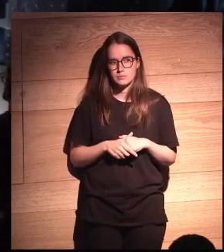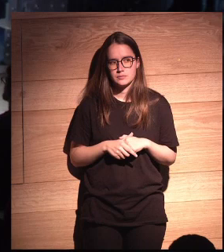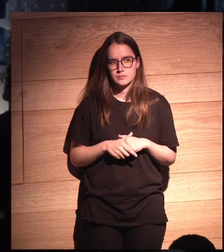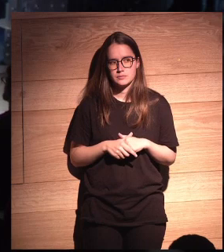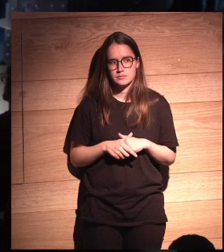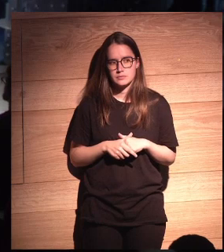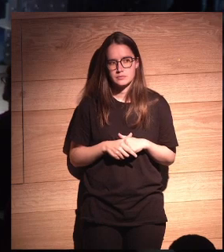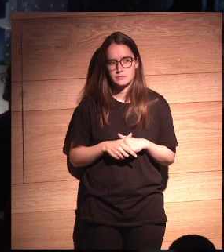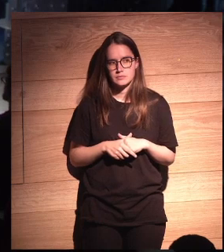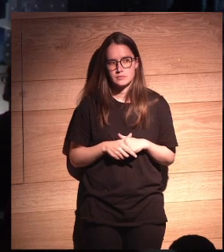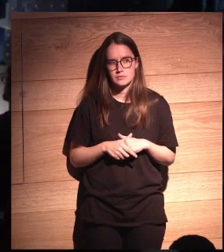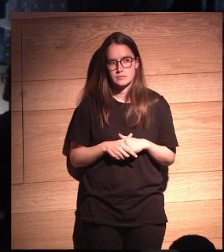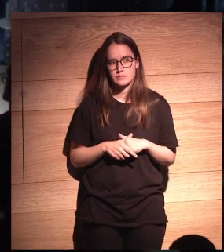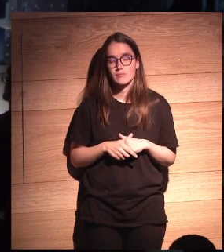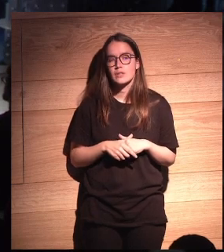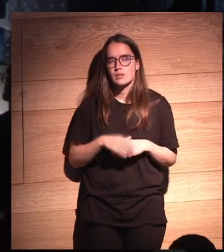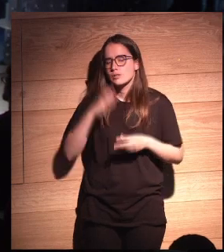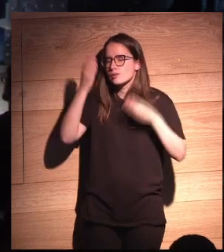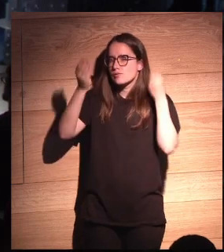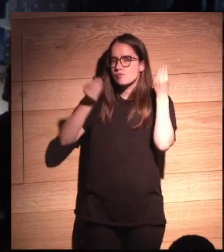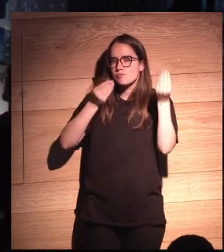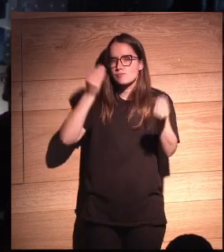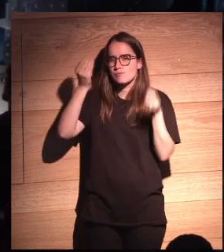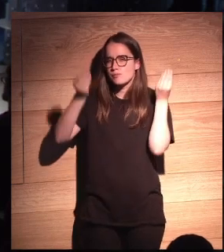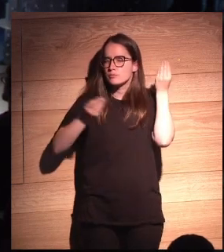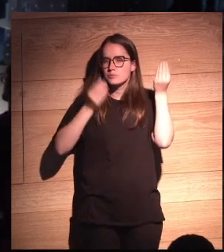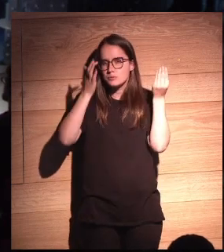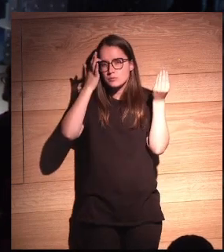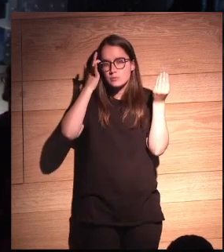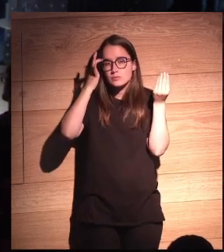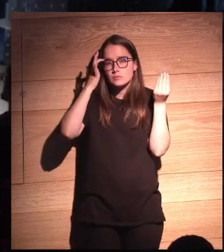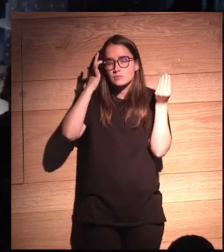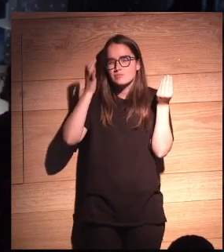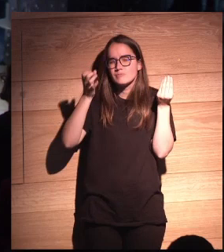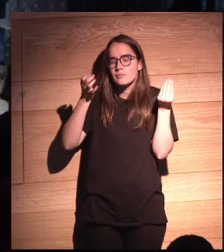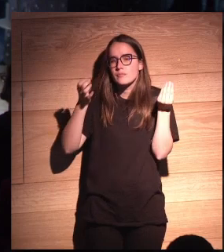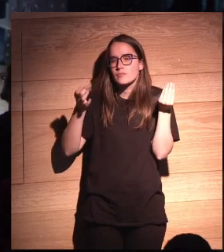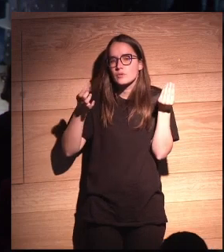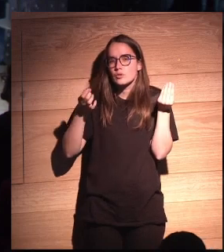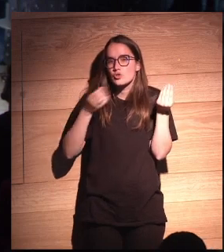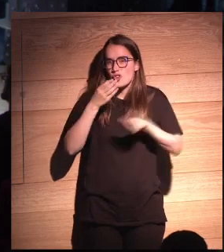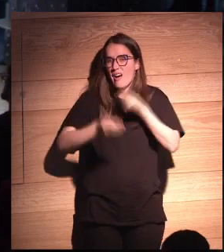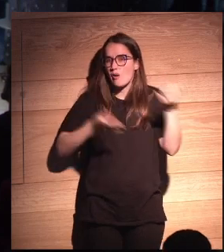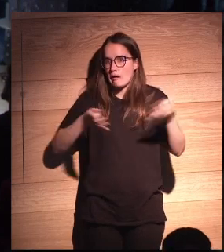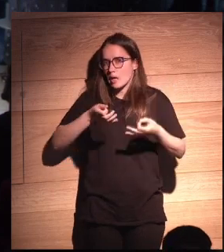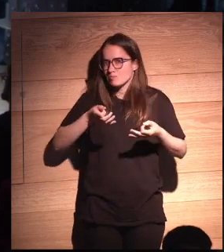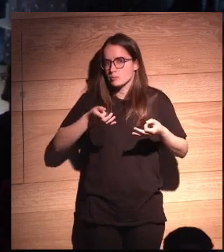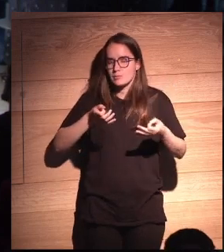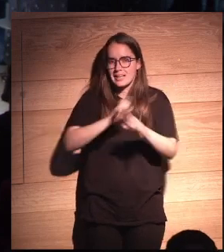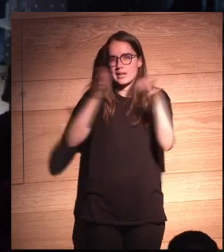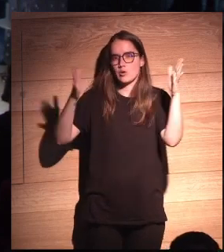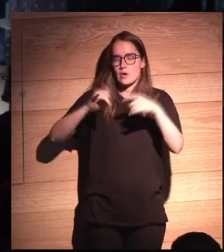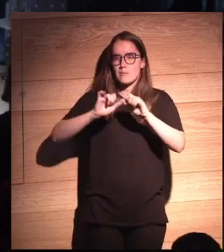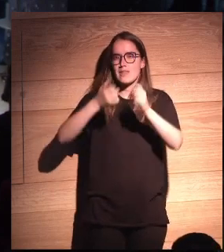Bueno, esto me hizo pensar en que realmente no teníamos mucha idea de qué era lo que yo venía a hacer. Entonces empecé a